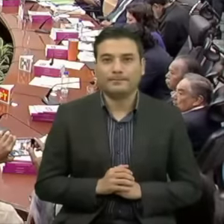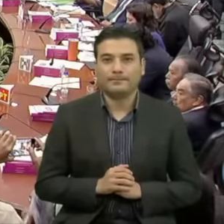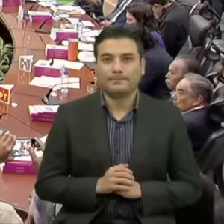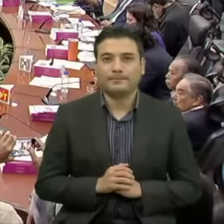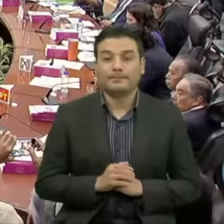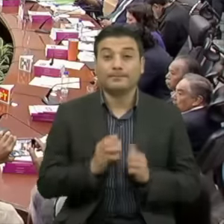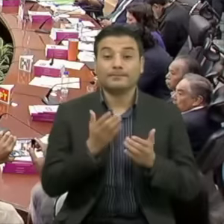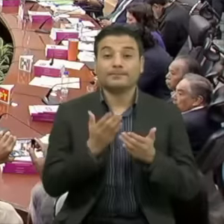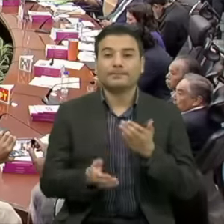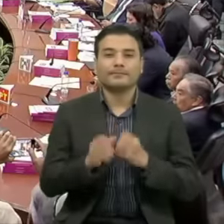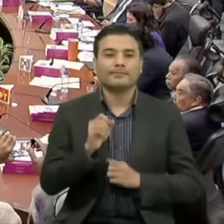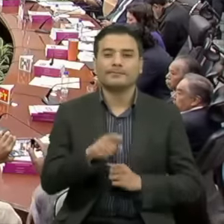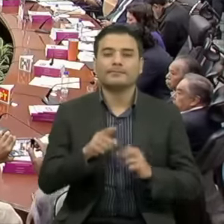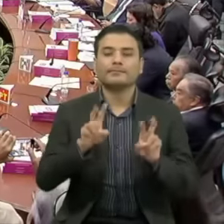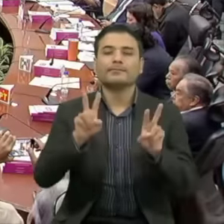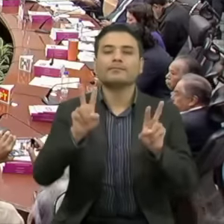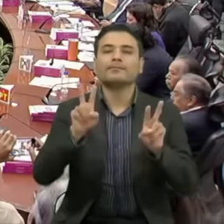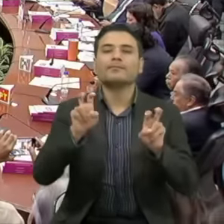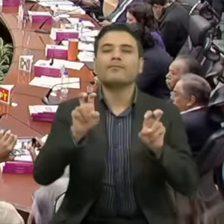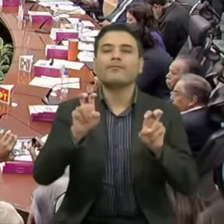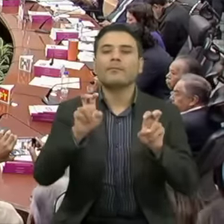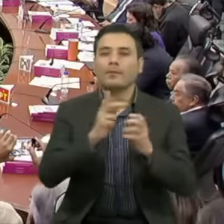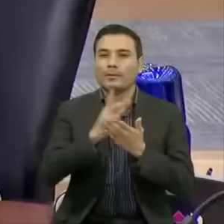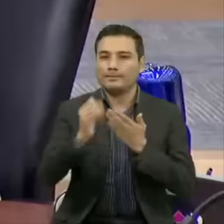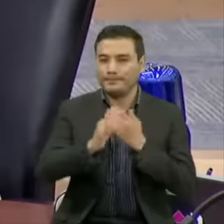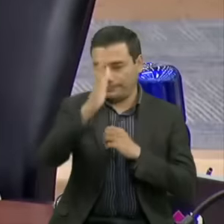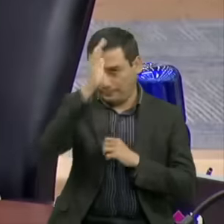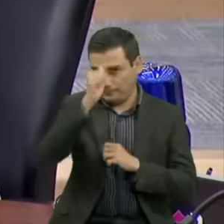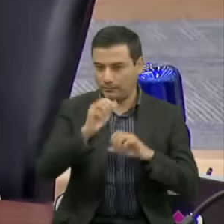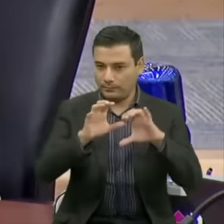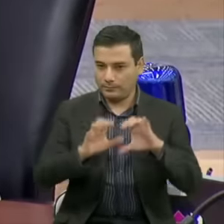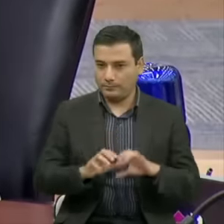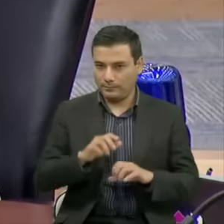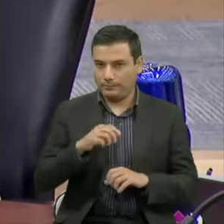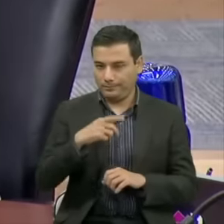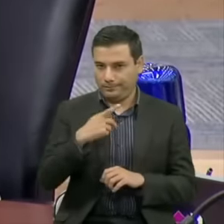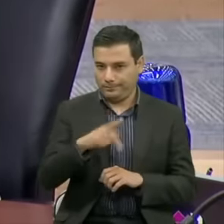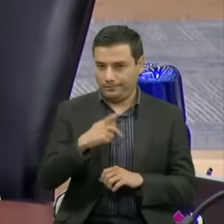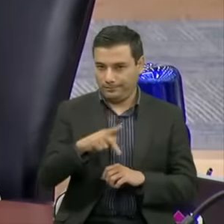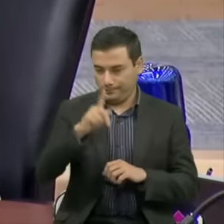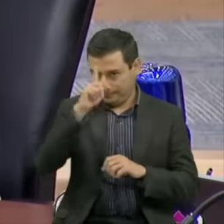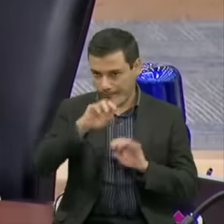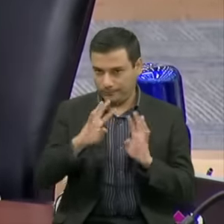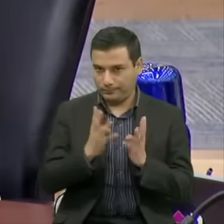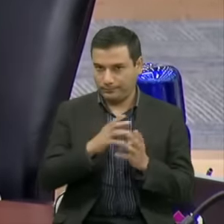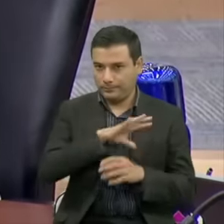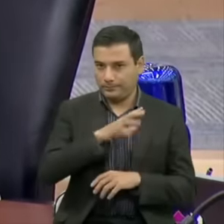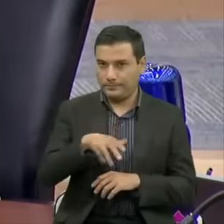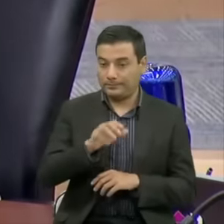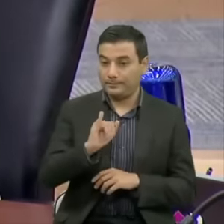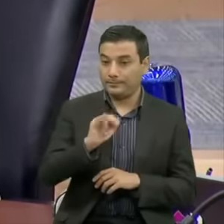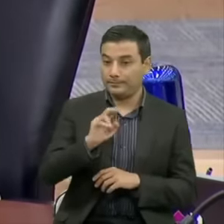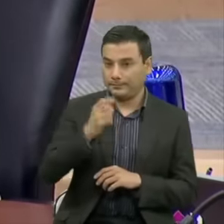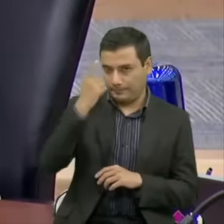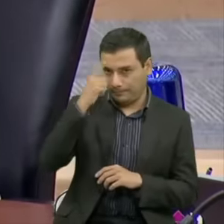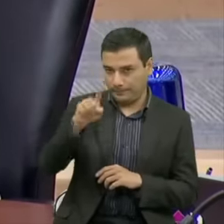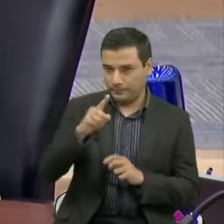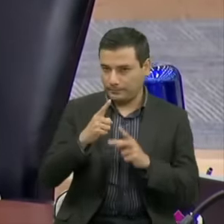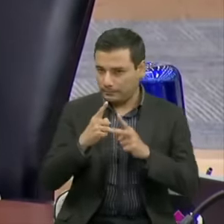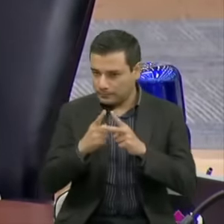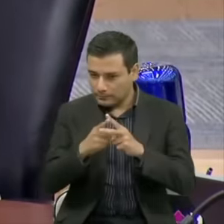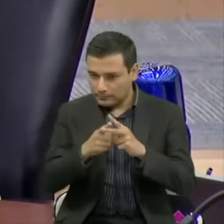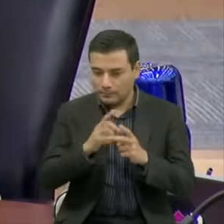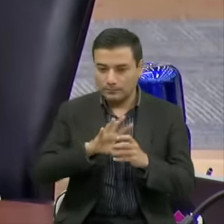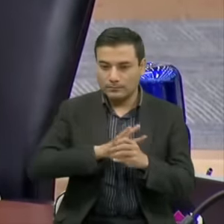El siguiente punto es el relativo al proyecto de acuerdo del Consejo General del Instituto Nacional Electoral, por el que se efectúa el cómputo